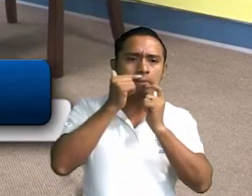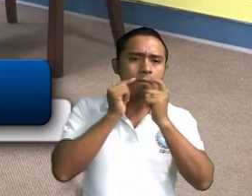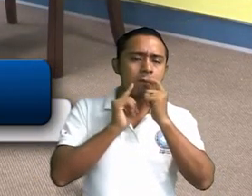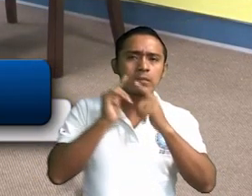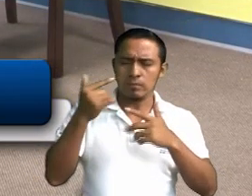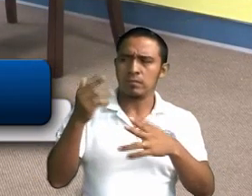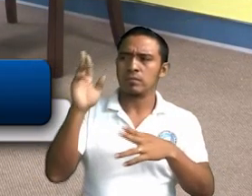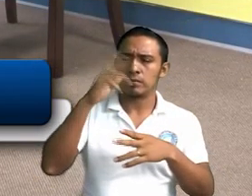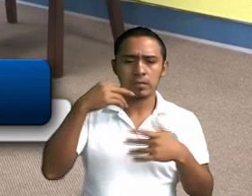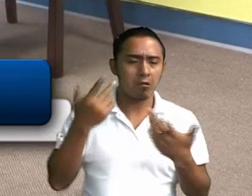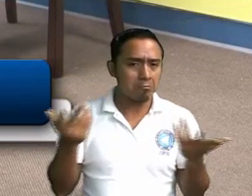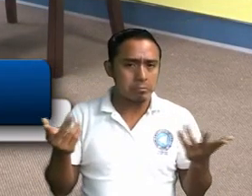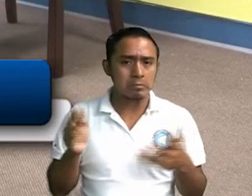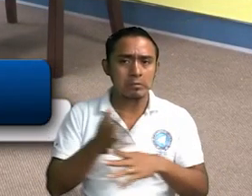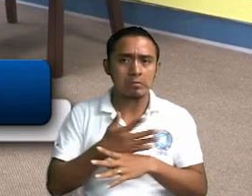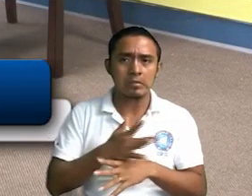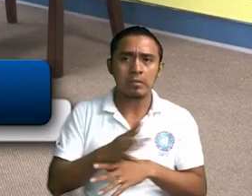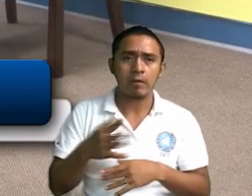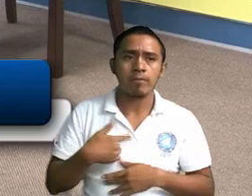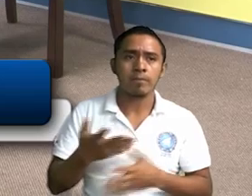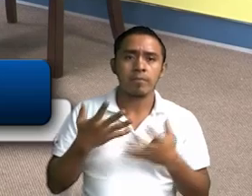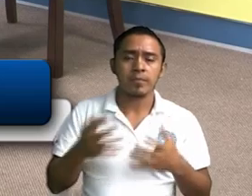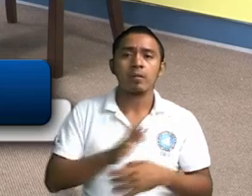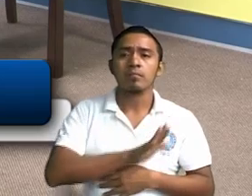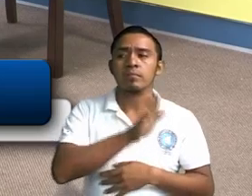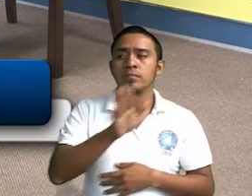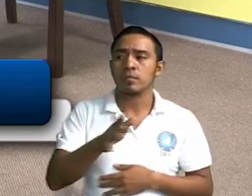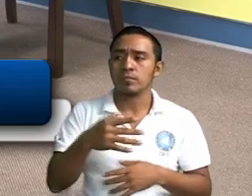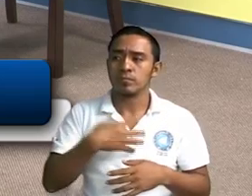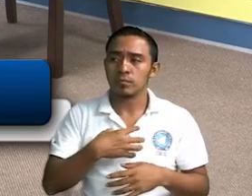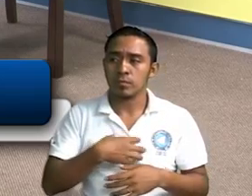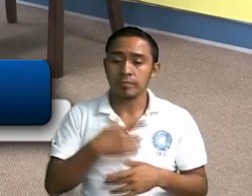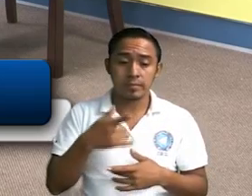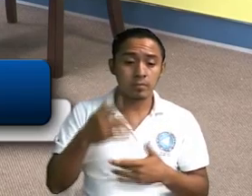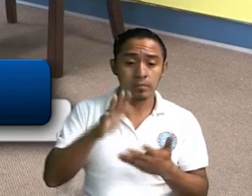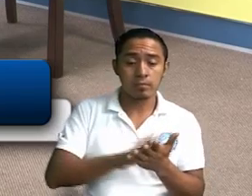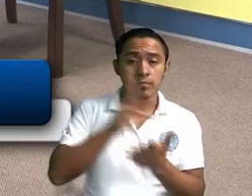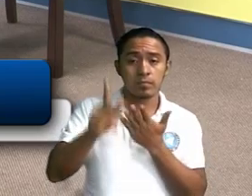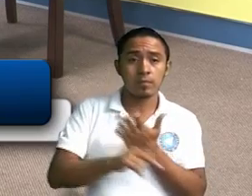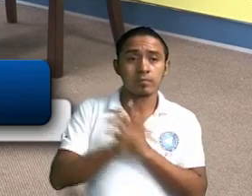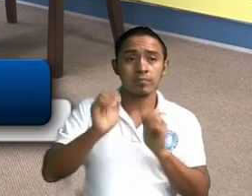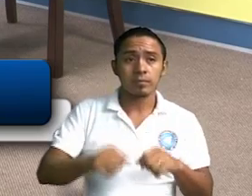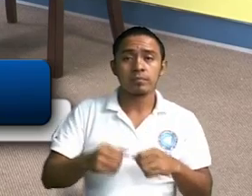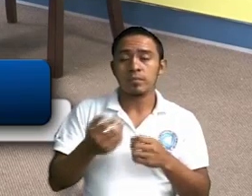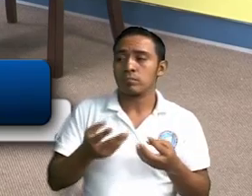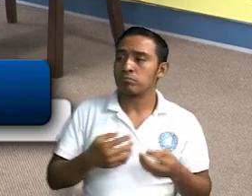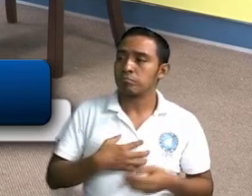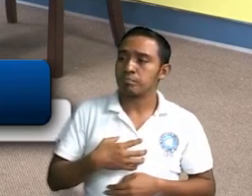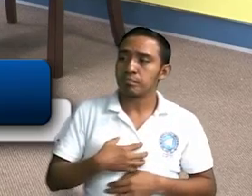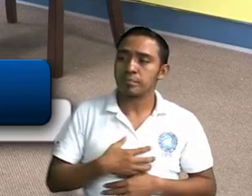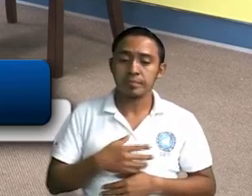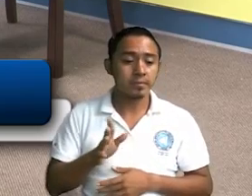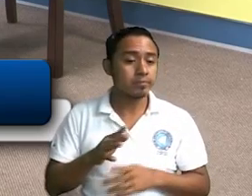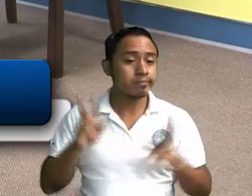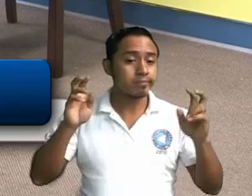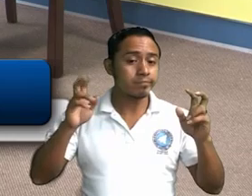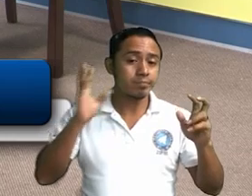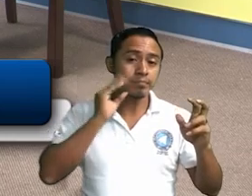en su boca extraño y que le quieren llegar a raíz de que vieron este programa para que sean valoradas por expertos en este tema